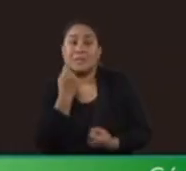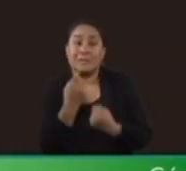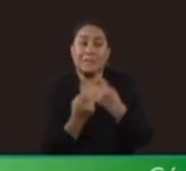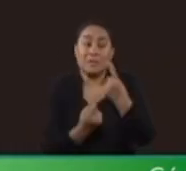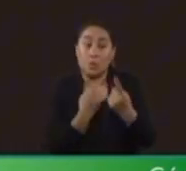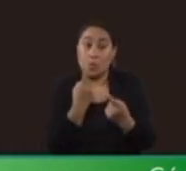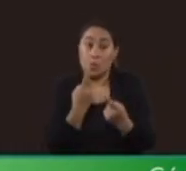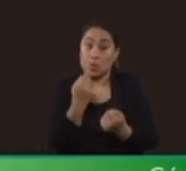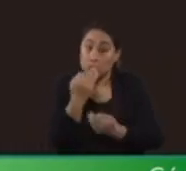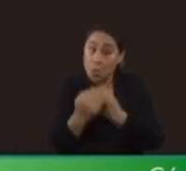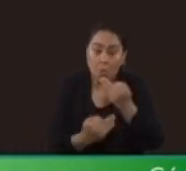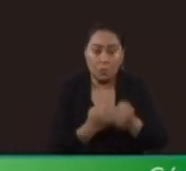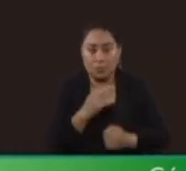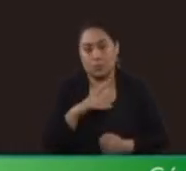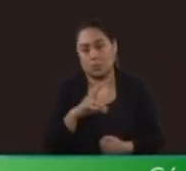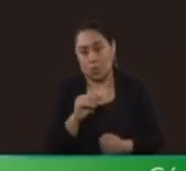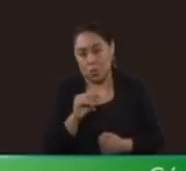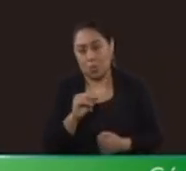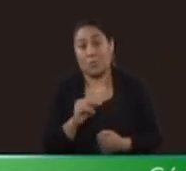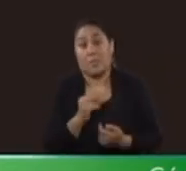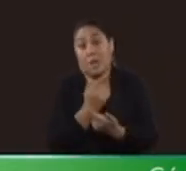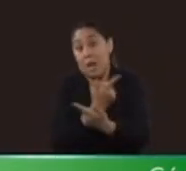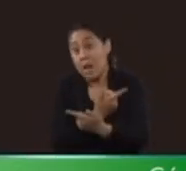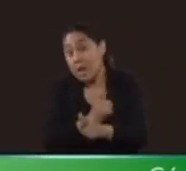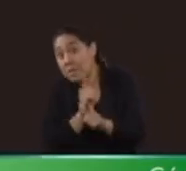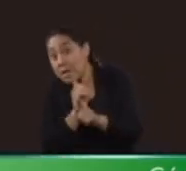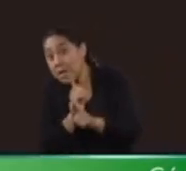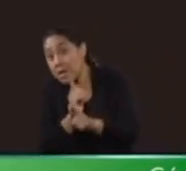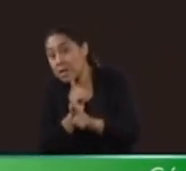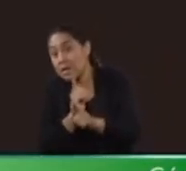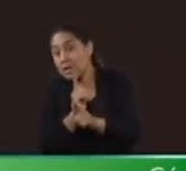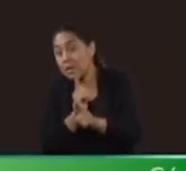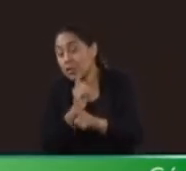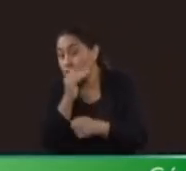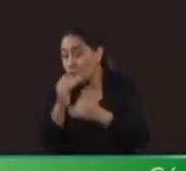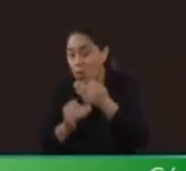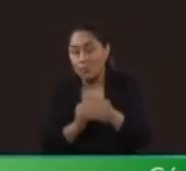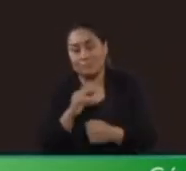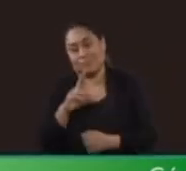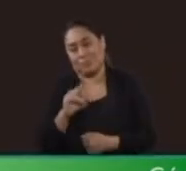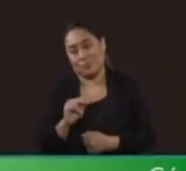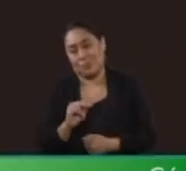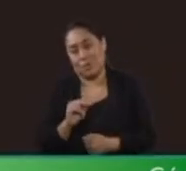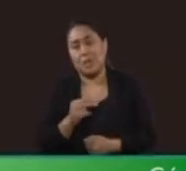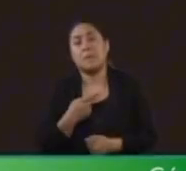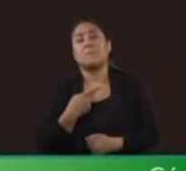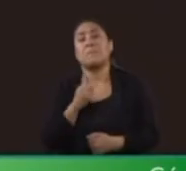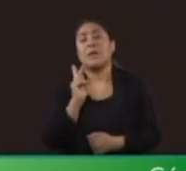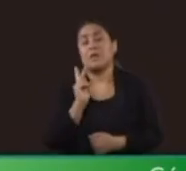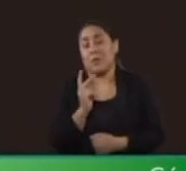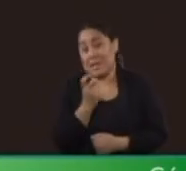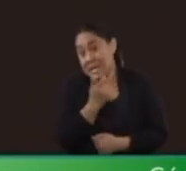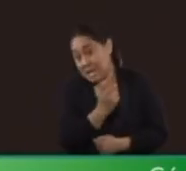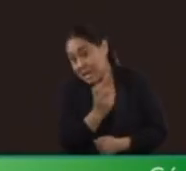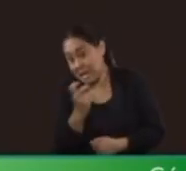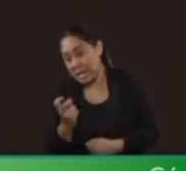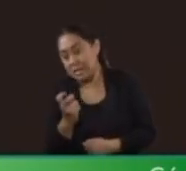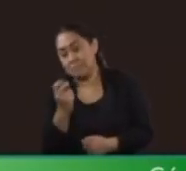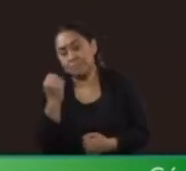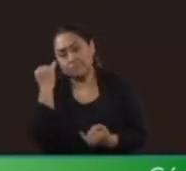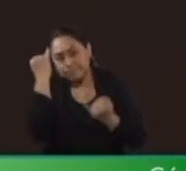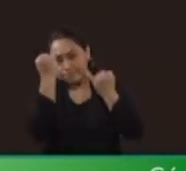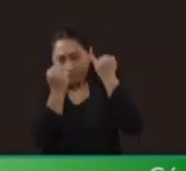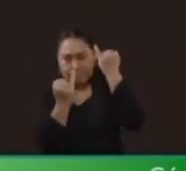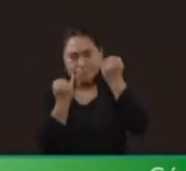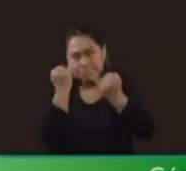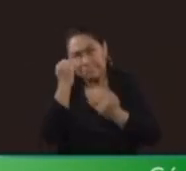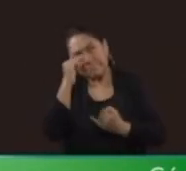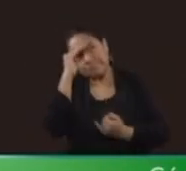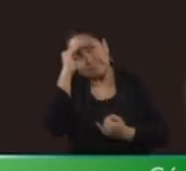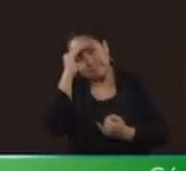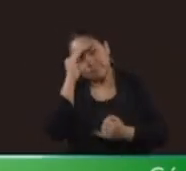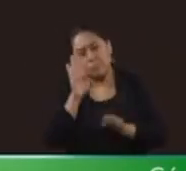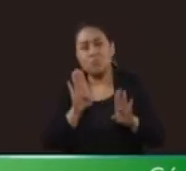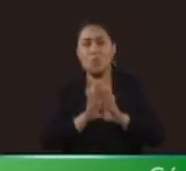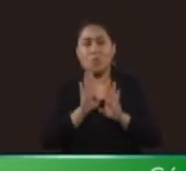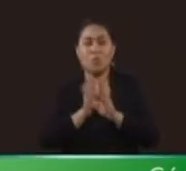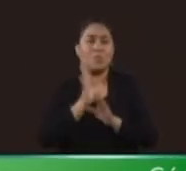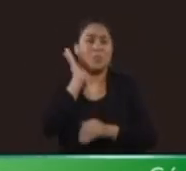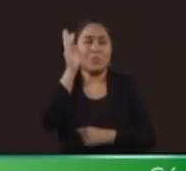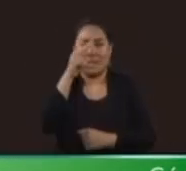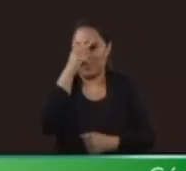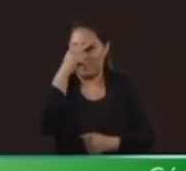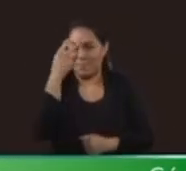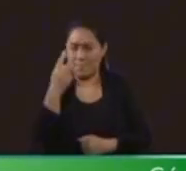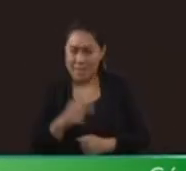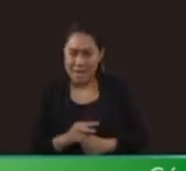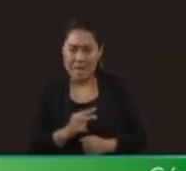libertades también eso no ha impedido que esos ideales esas ideas de lo que debía ser México los hayamos